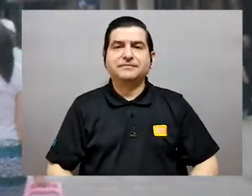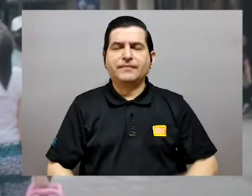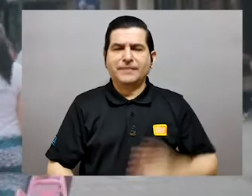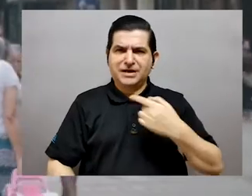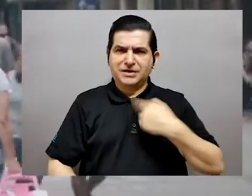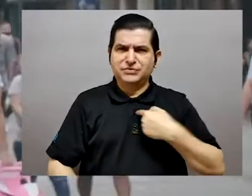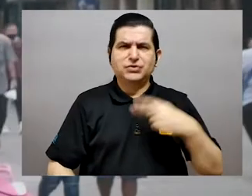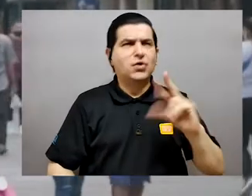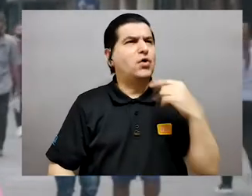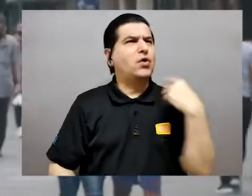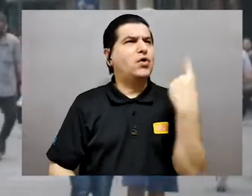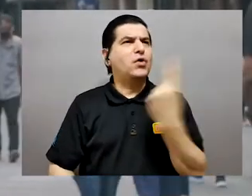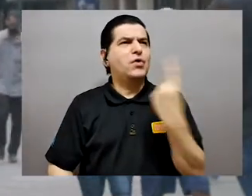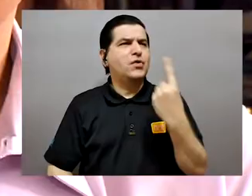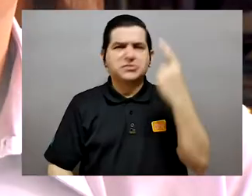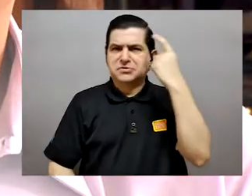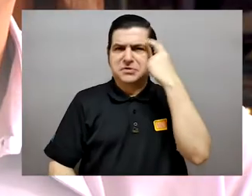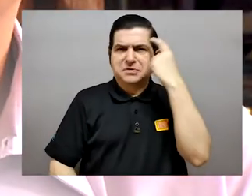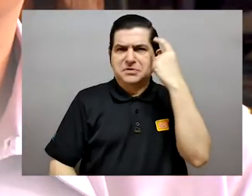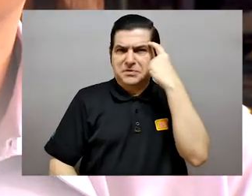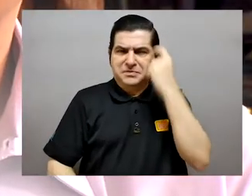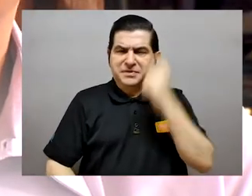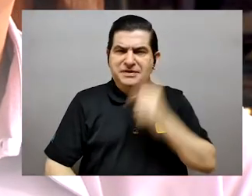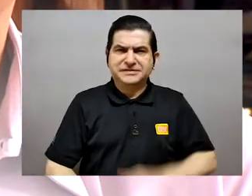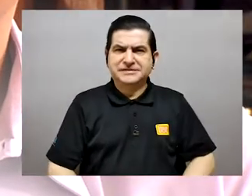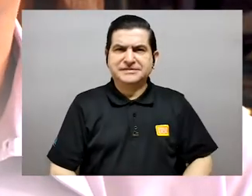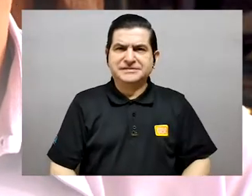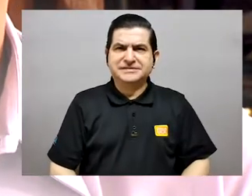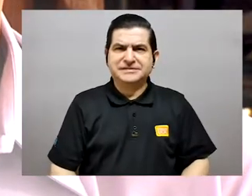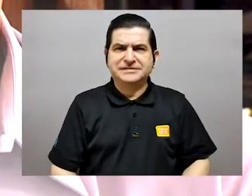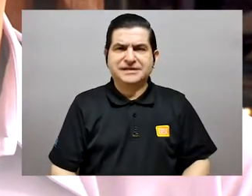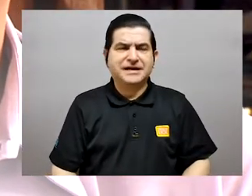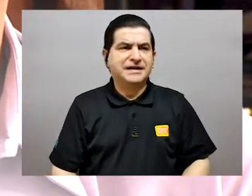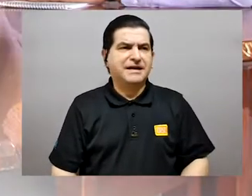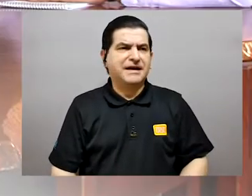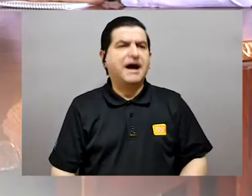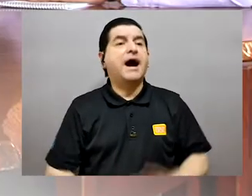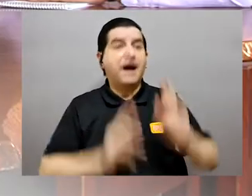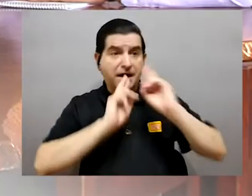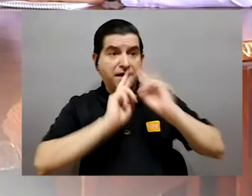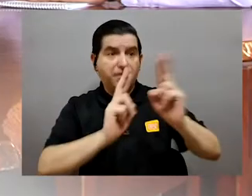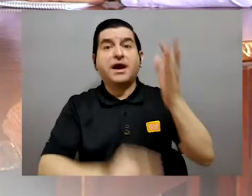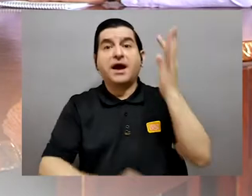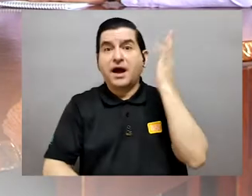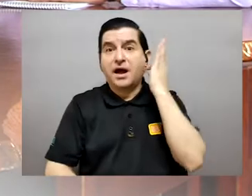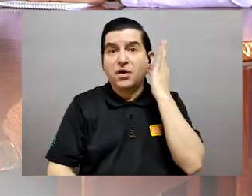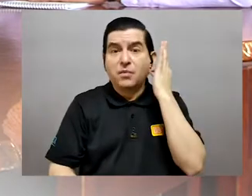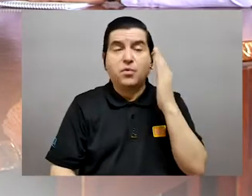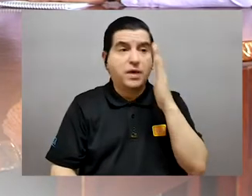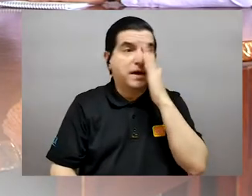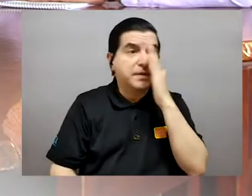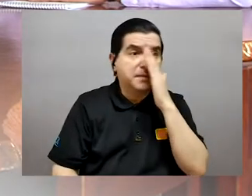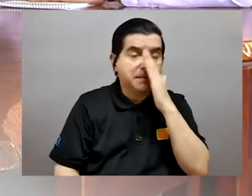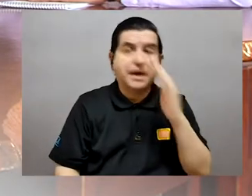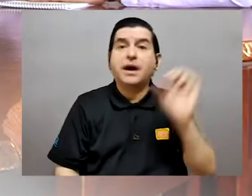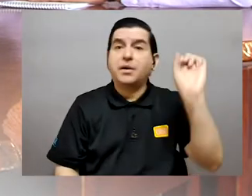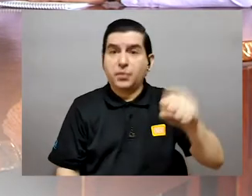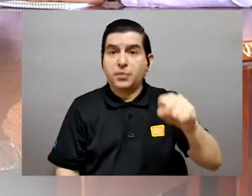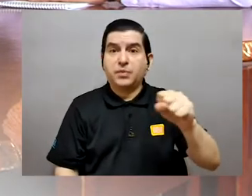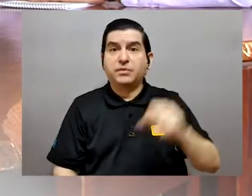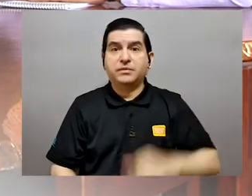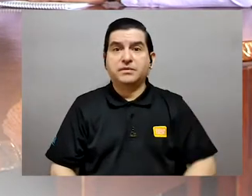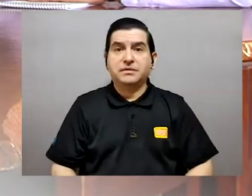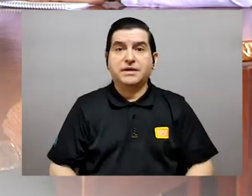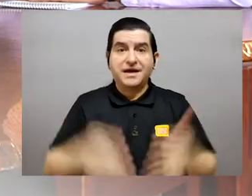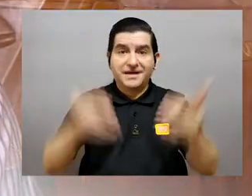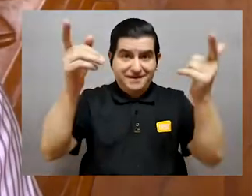Chola de la Avenida? Es que antes se ponía como punto de referencia el antiguo Monumental. Ajá. Hoy se pone como referencia